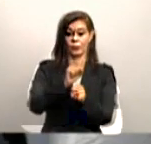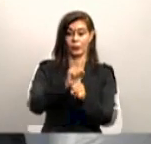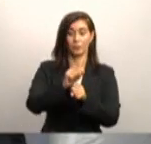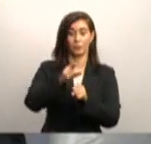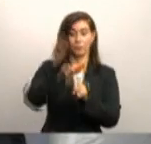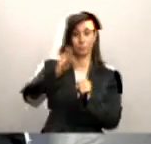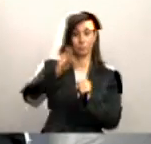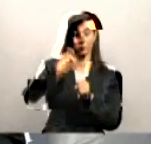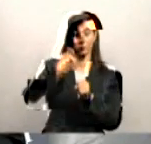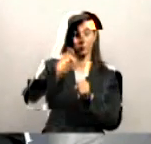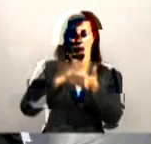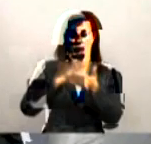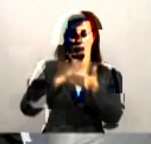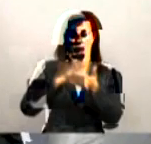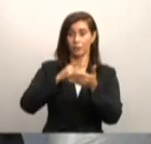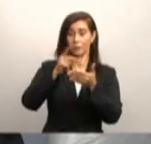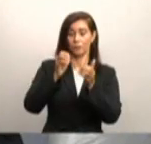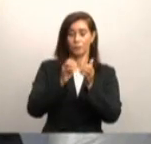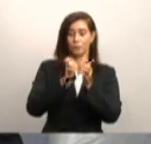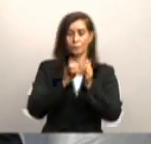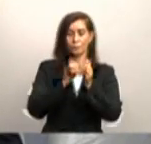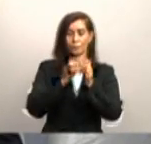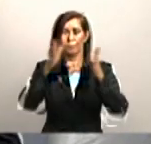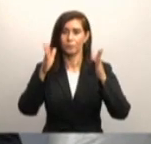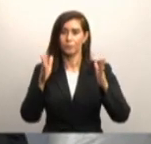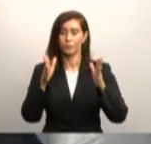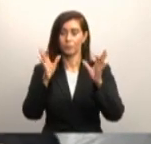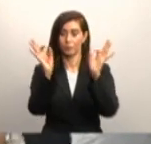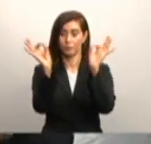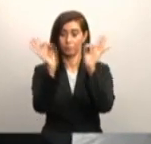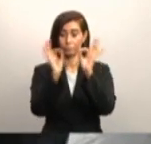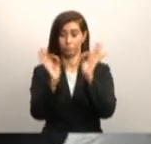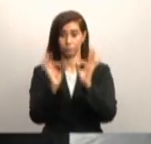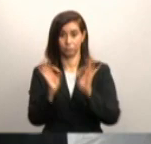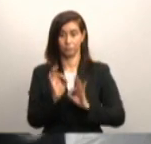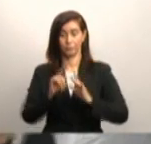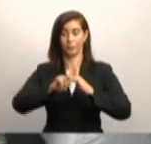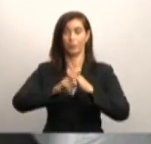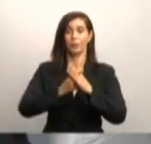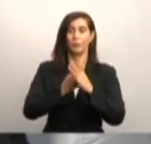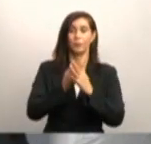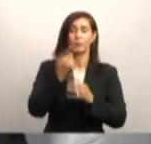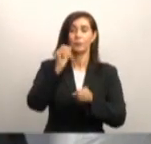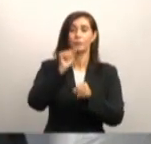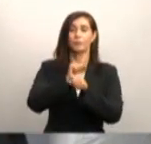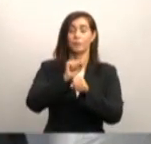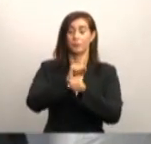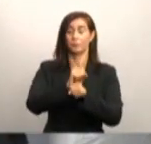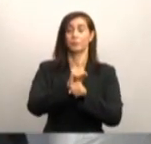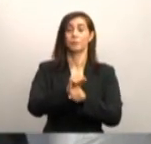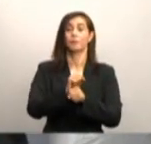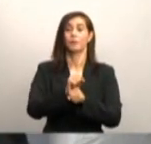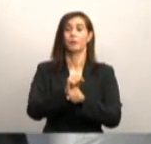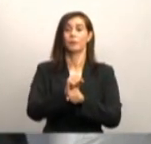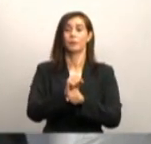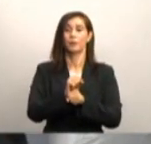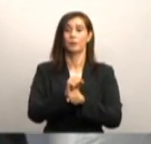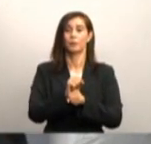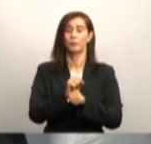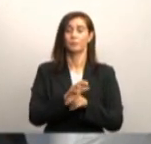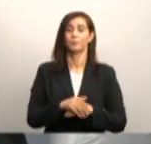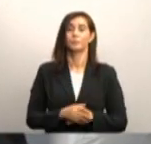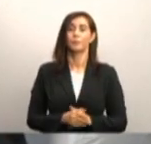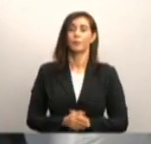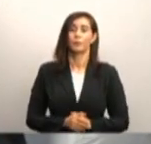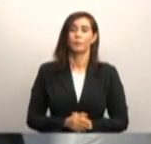en una eventual apertura una manera de reiniciar las labores,